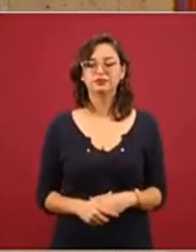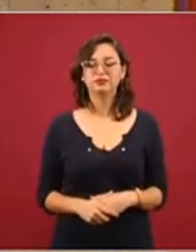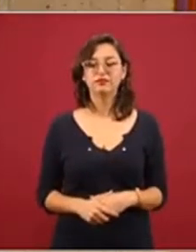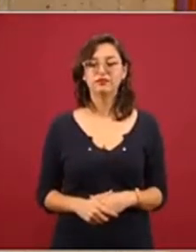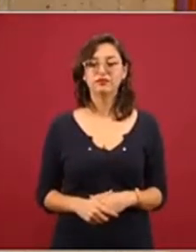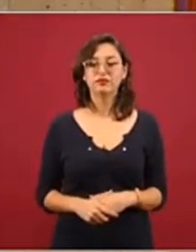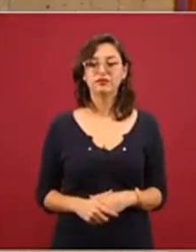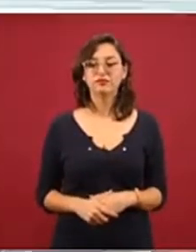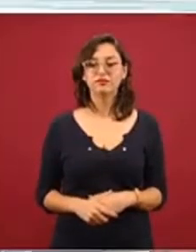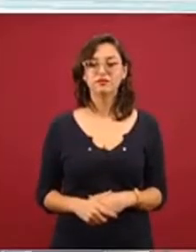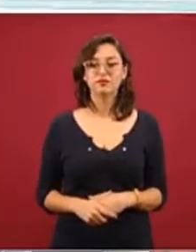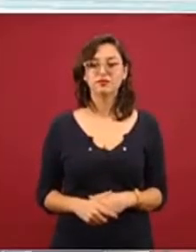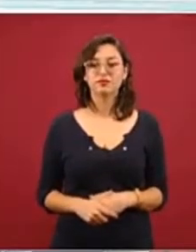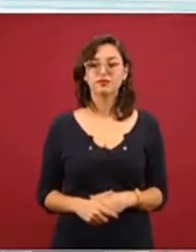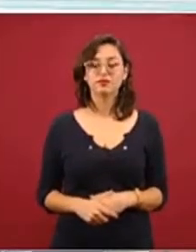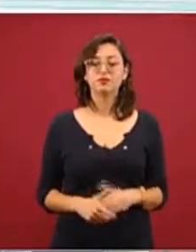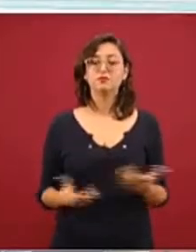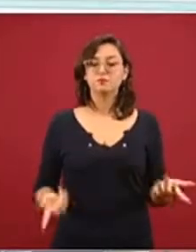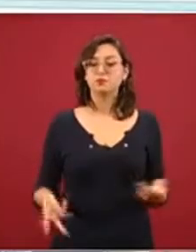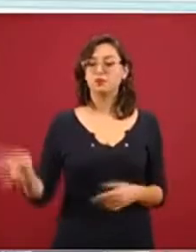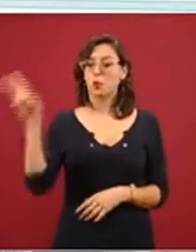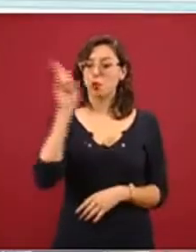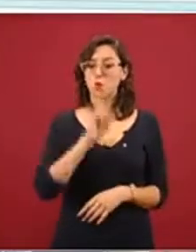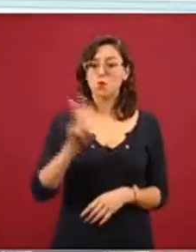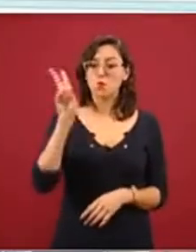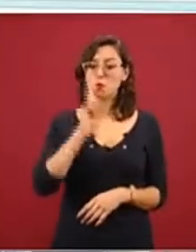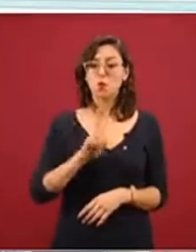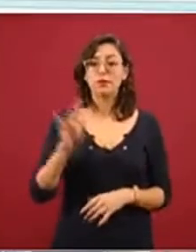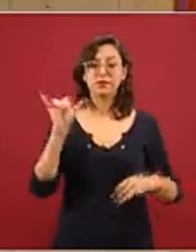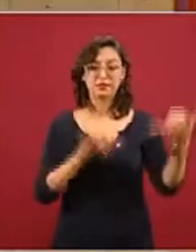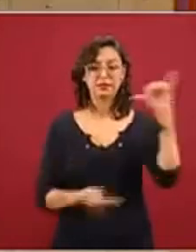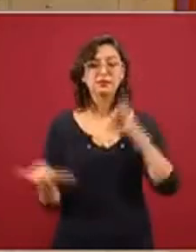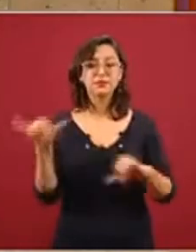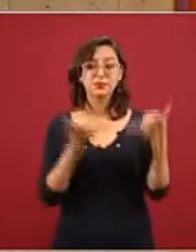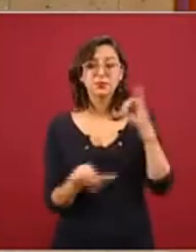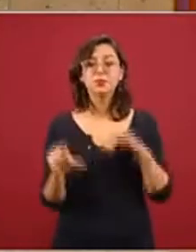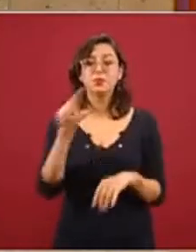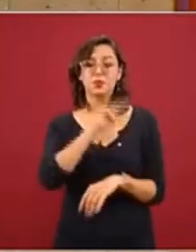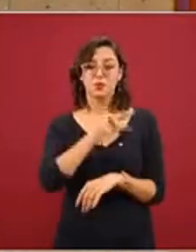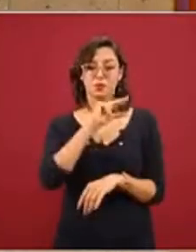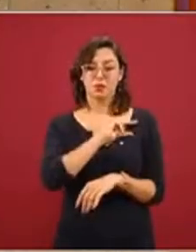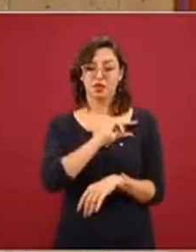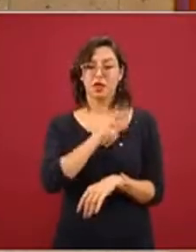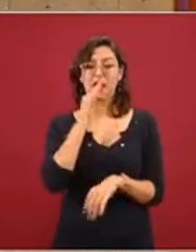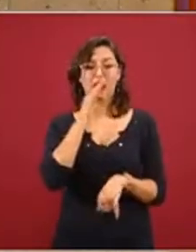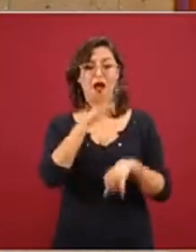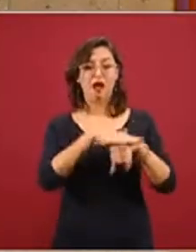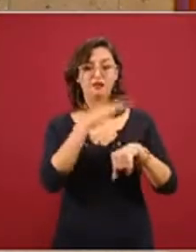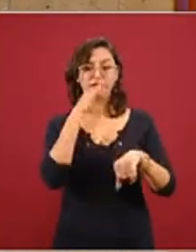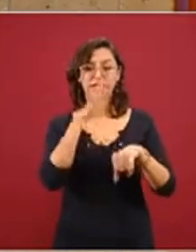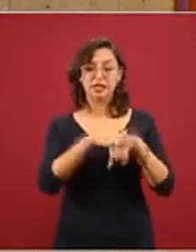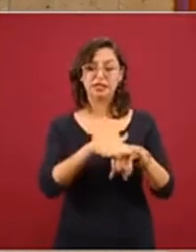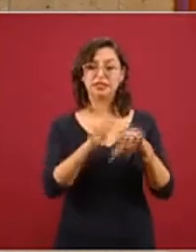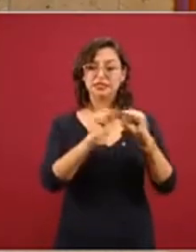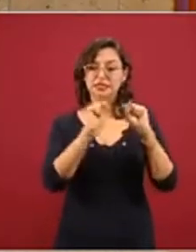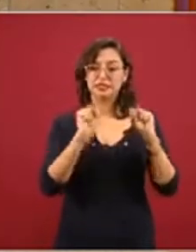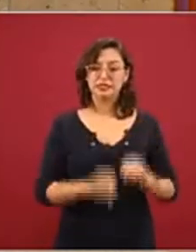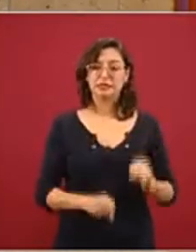datos que conocemos, de todas estas pruebas que se realizaron en laboratorios privados y que se están ya notificando en el